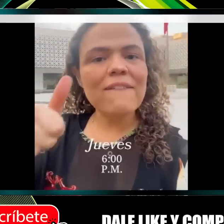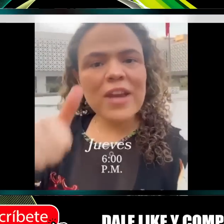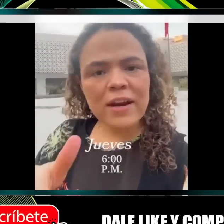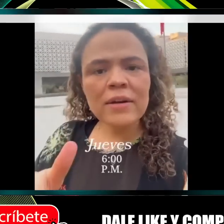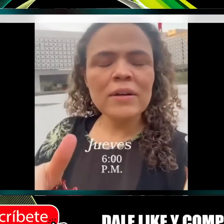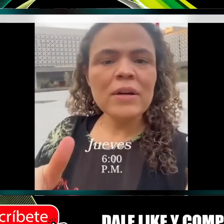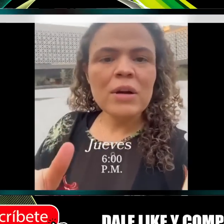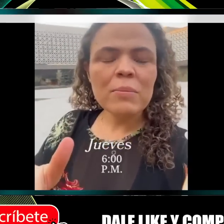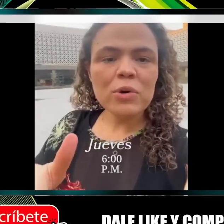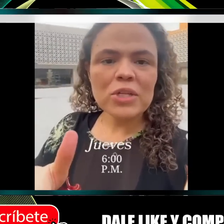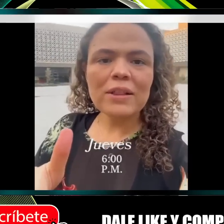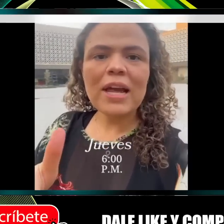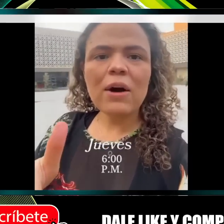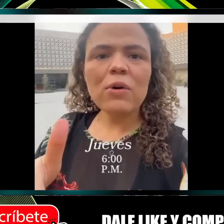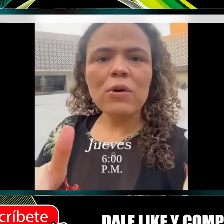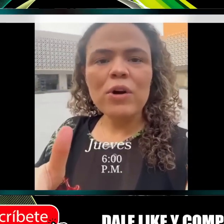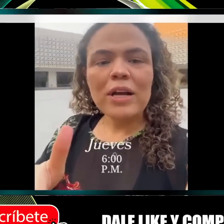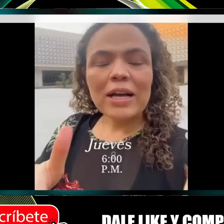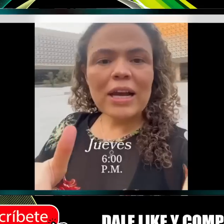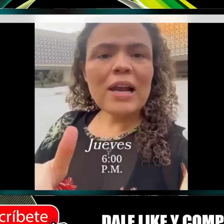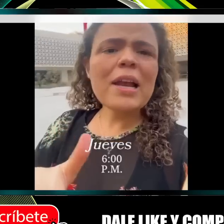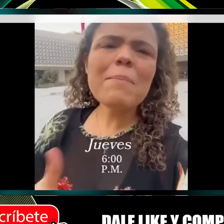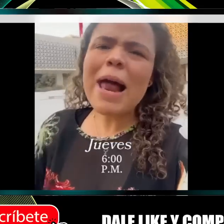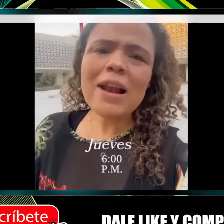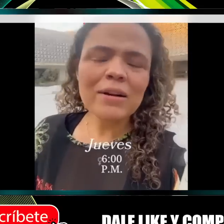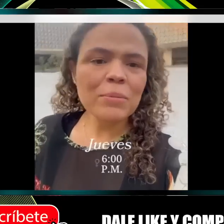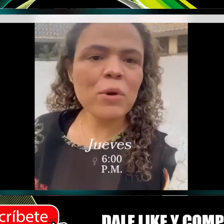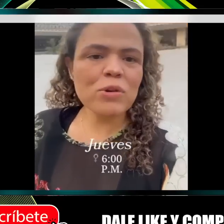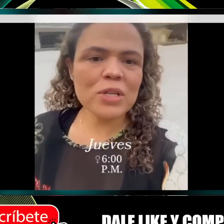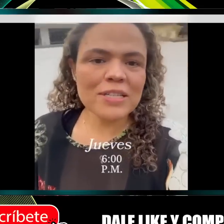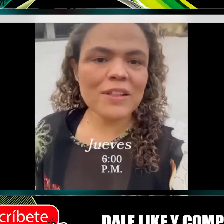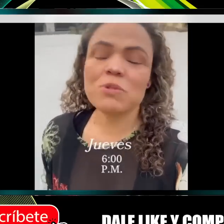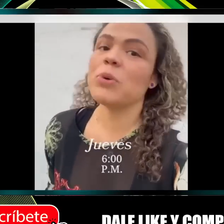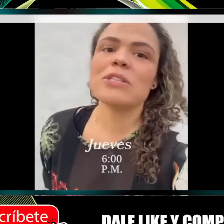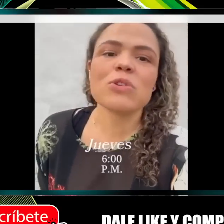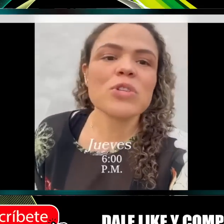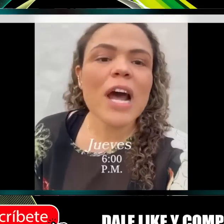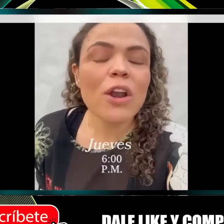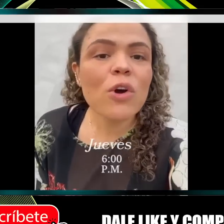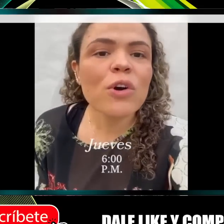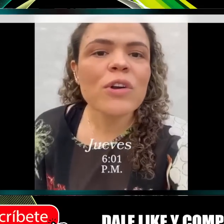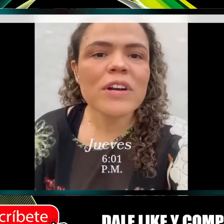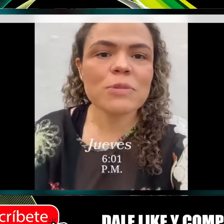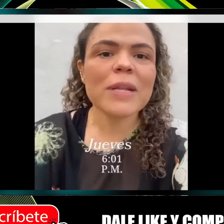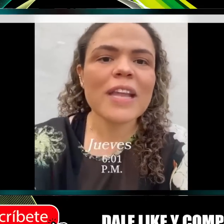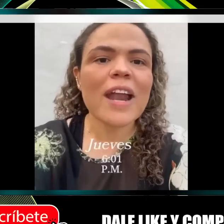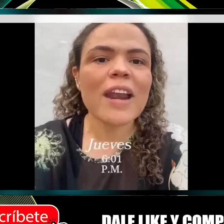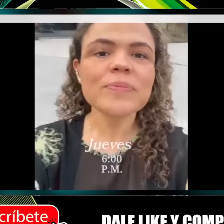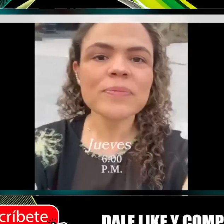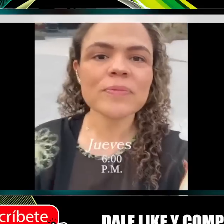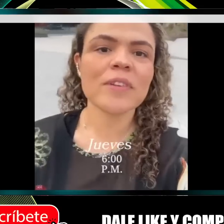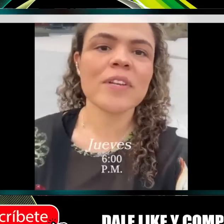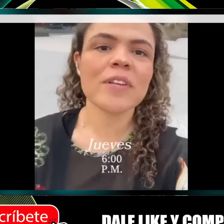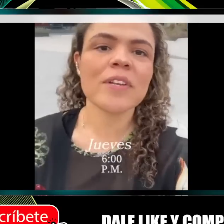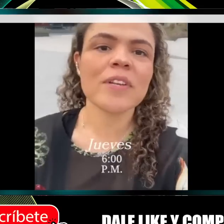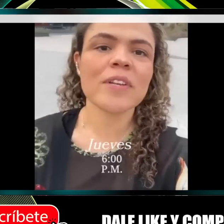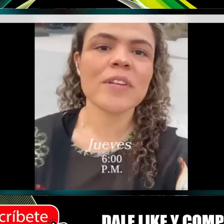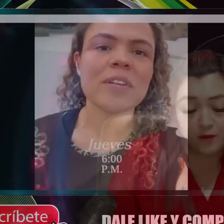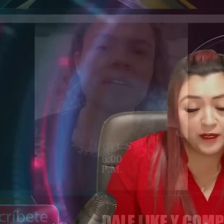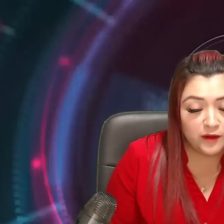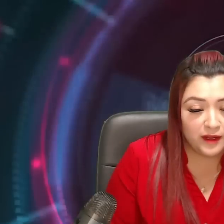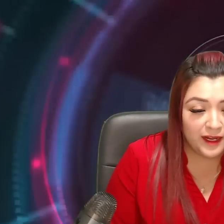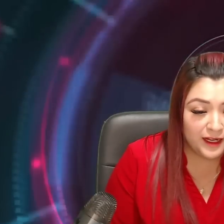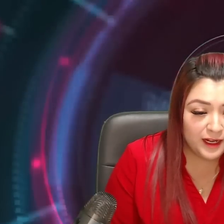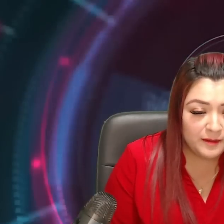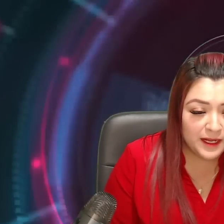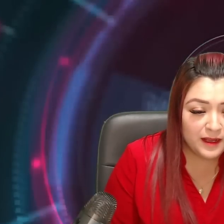así es que bien por Santiago Krill y mal por los que están dispuestos a no respetar. Y